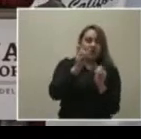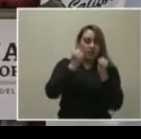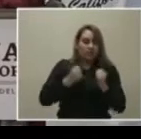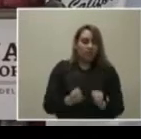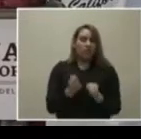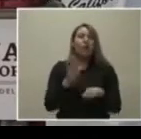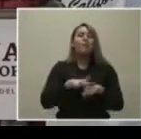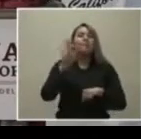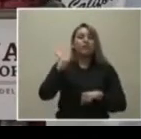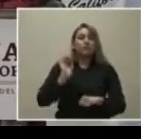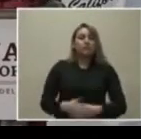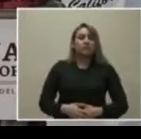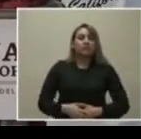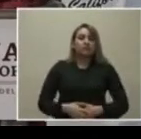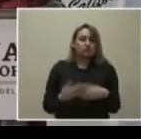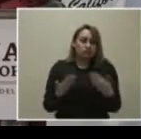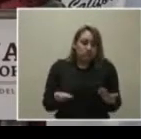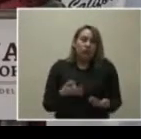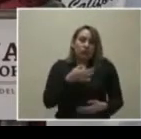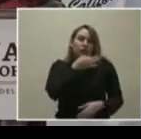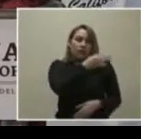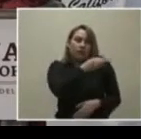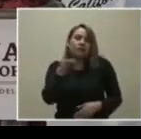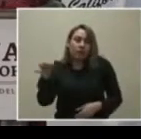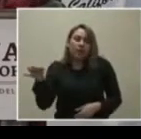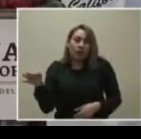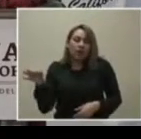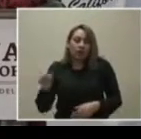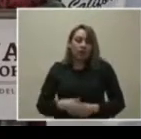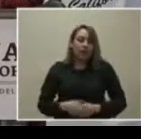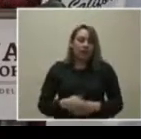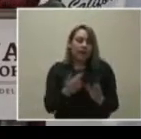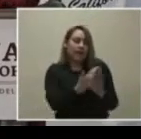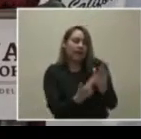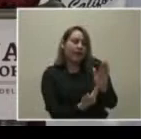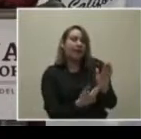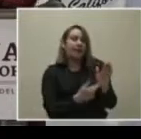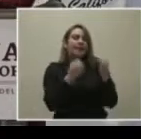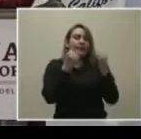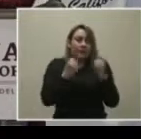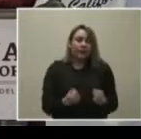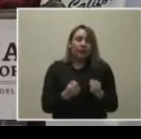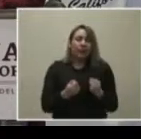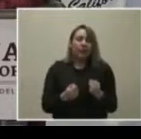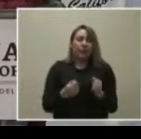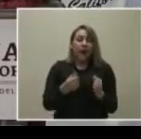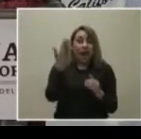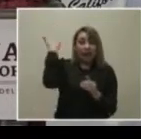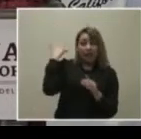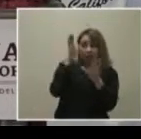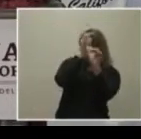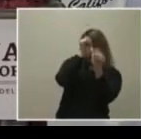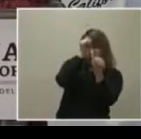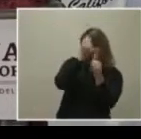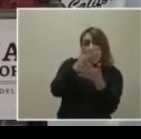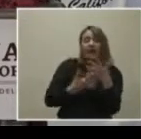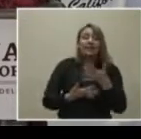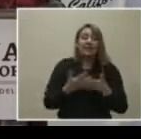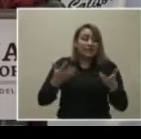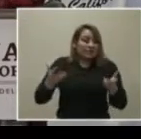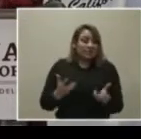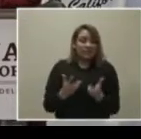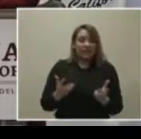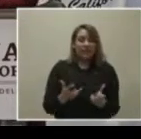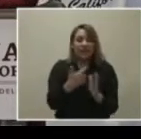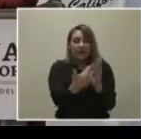Hay que decirlo, dicho mecanismo, las medidas acordadas, como se realizan en el